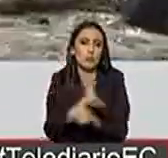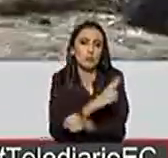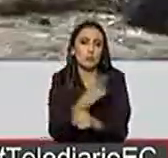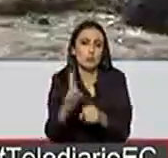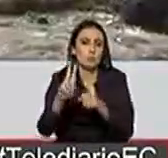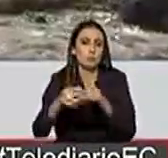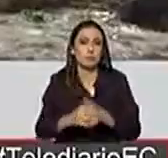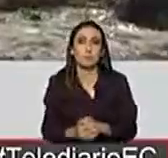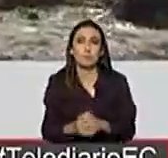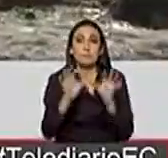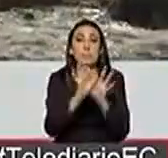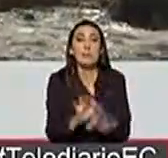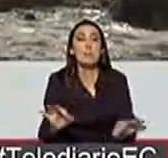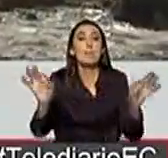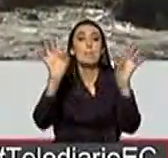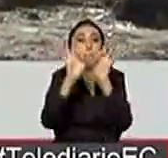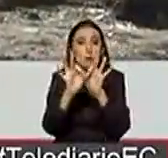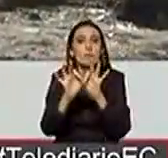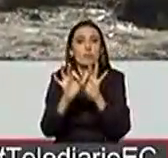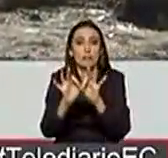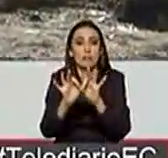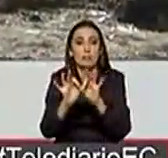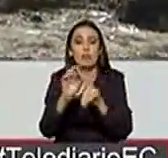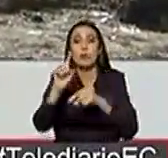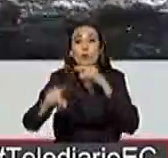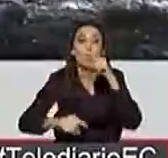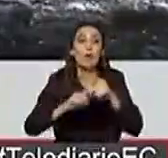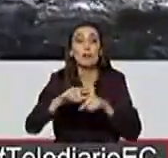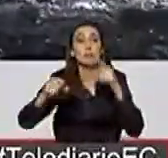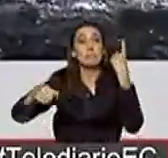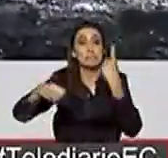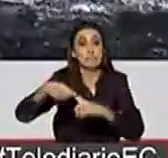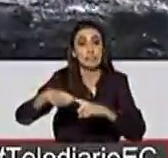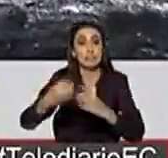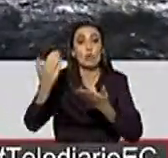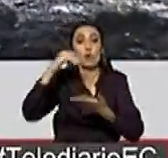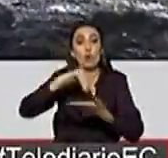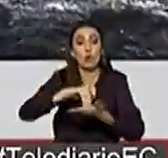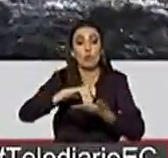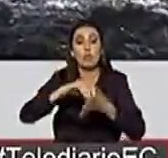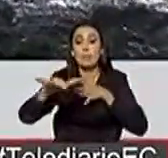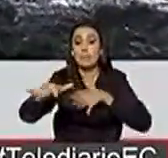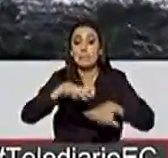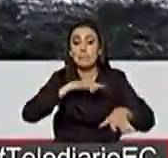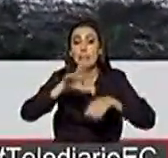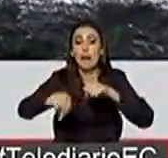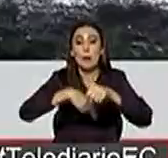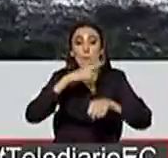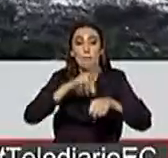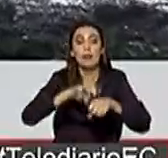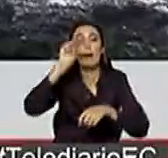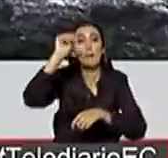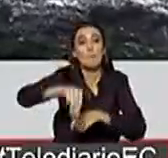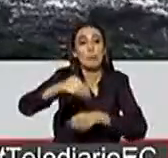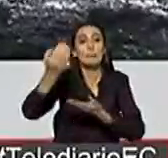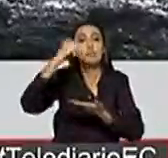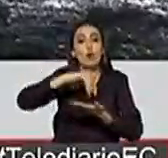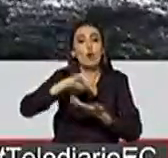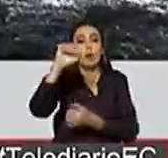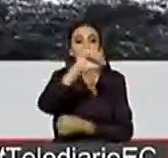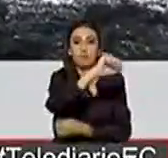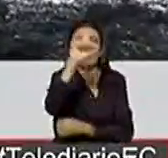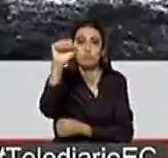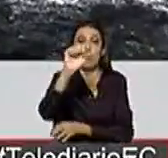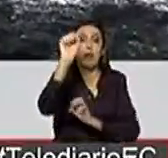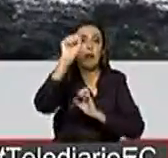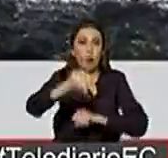es importante conocer que con la normalidad de la ciudad el día martes se retoma la restricción vehicular de lo hoy no